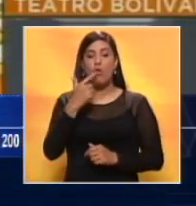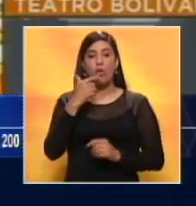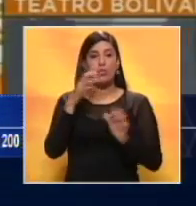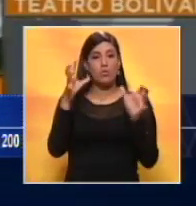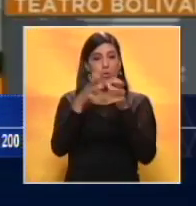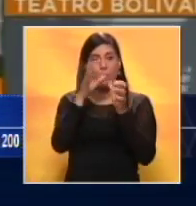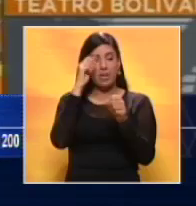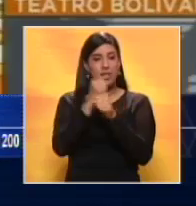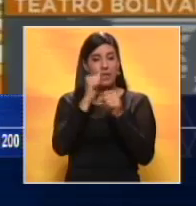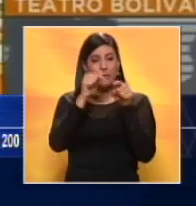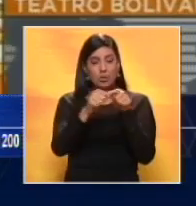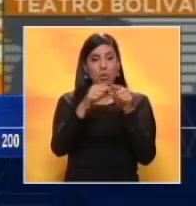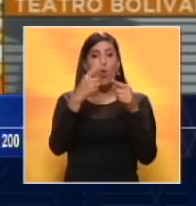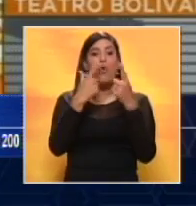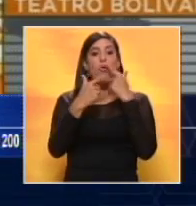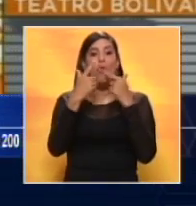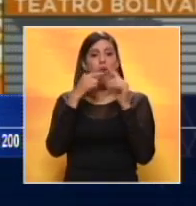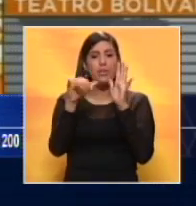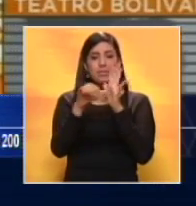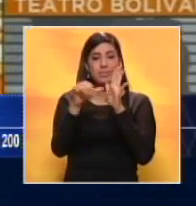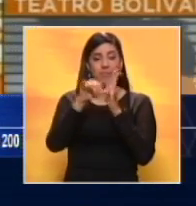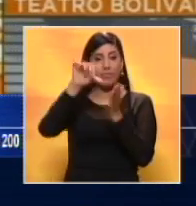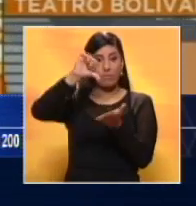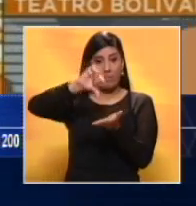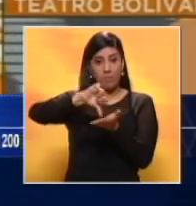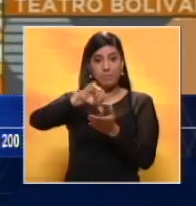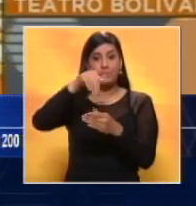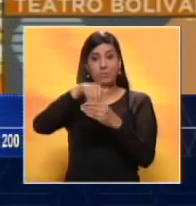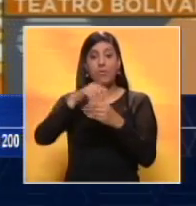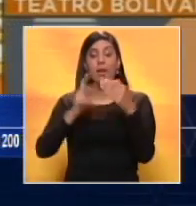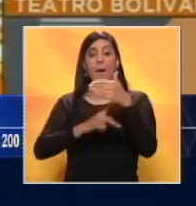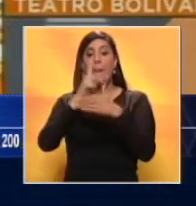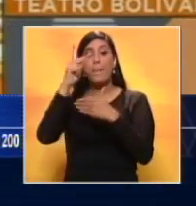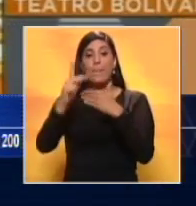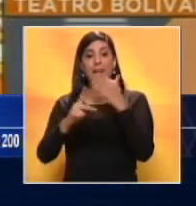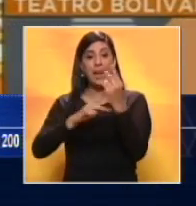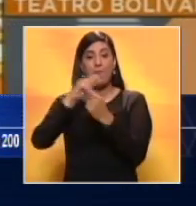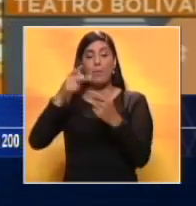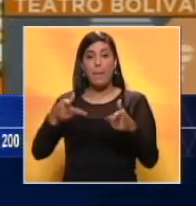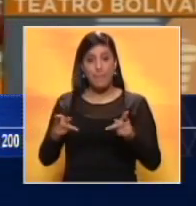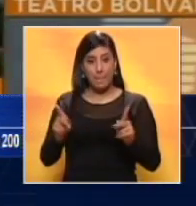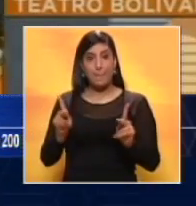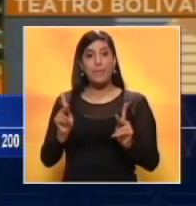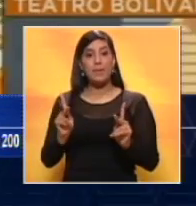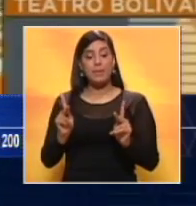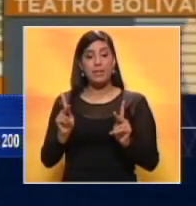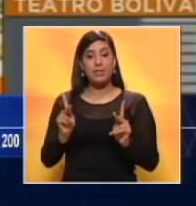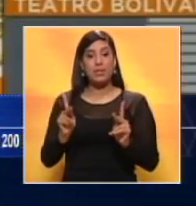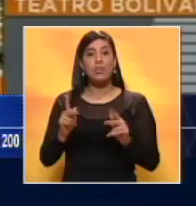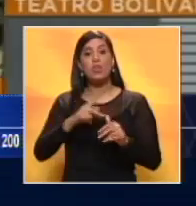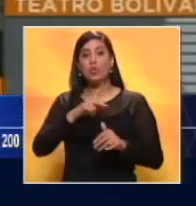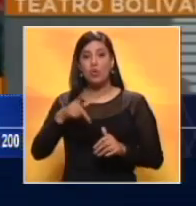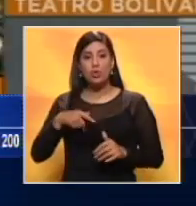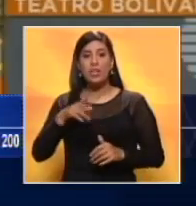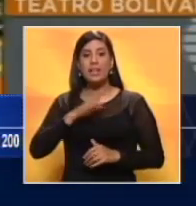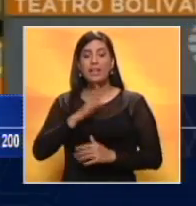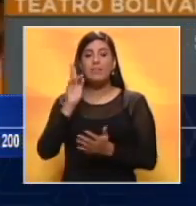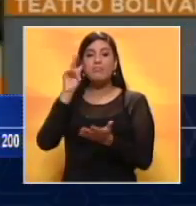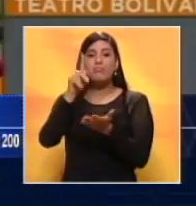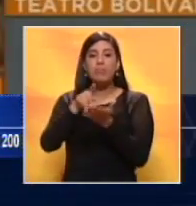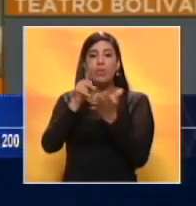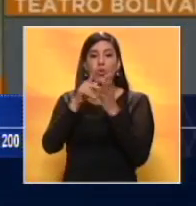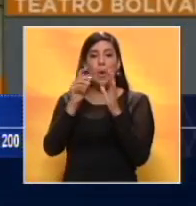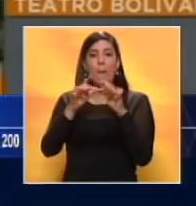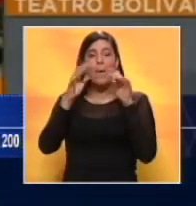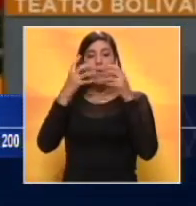nuestra maquinaria. En ese punto tricolor cercano al centro electoral, donde el Plan República lo permita, vamos a tener presencia